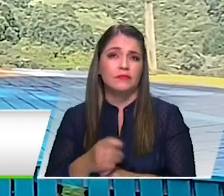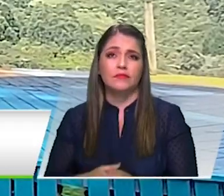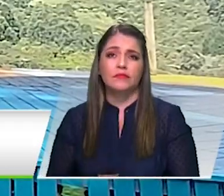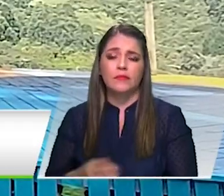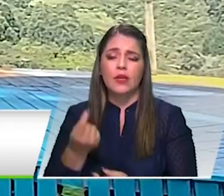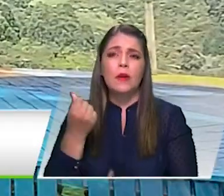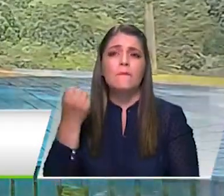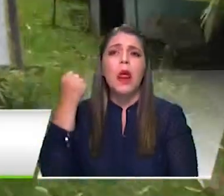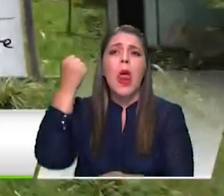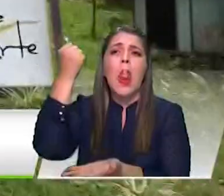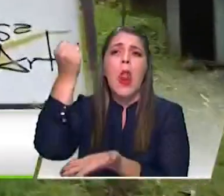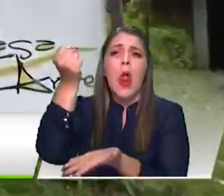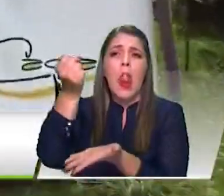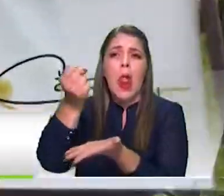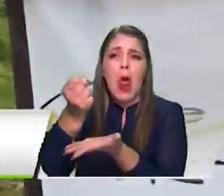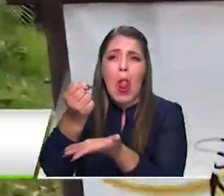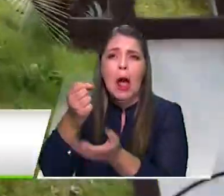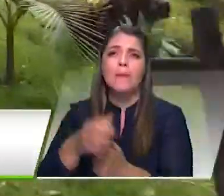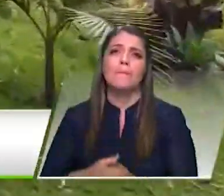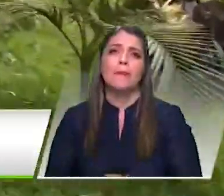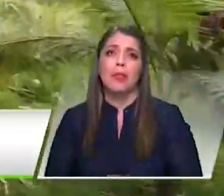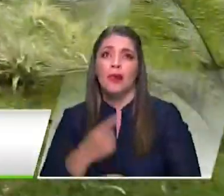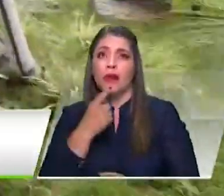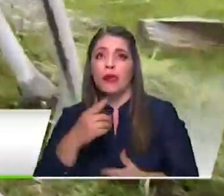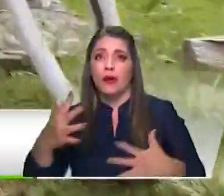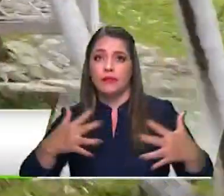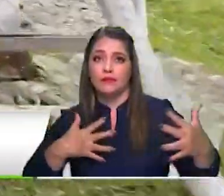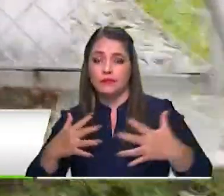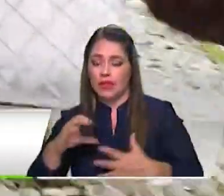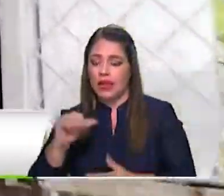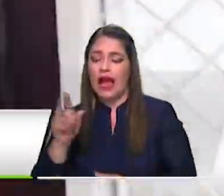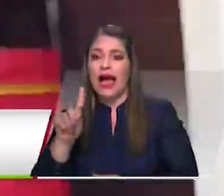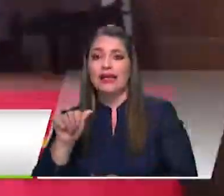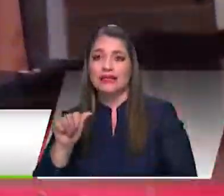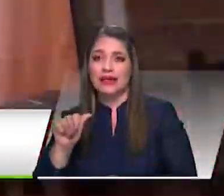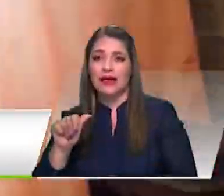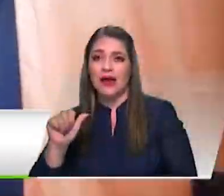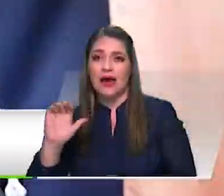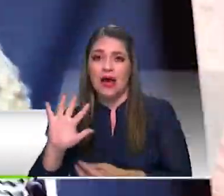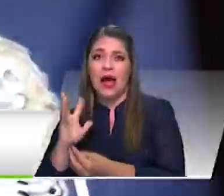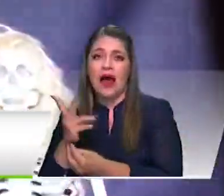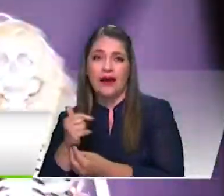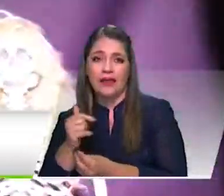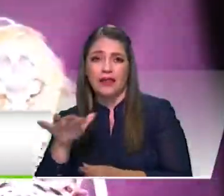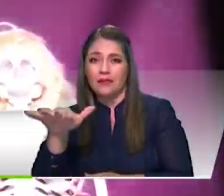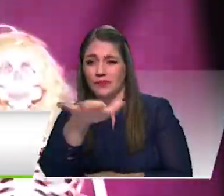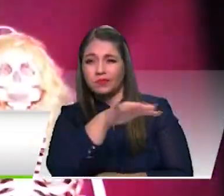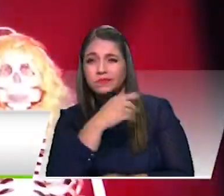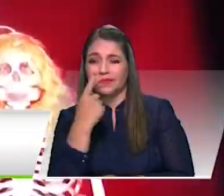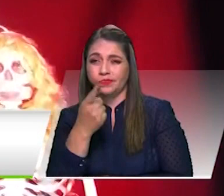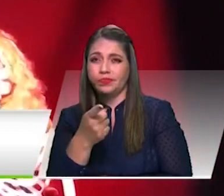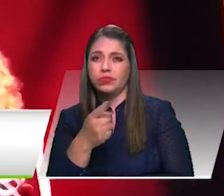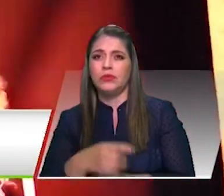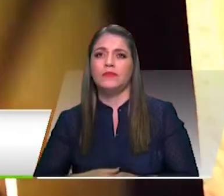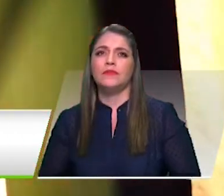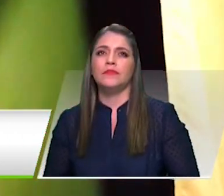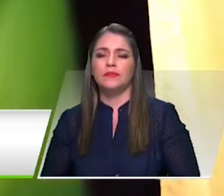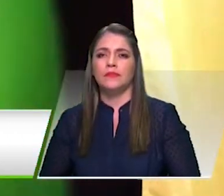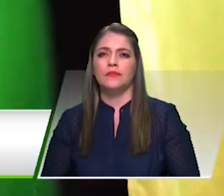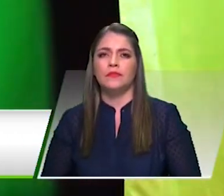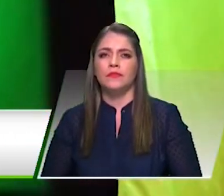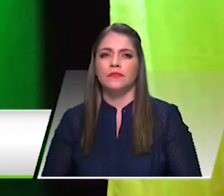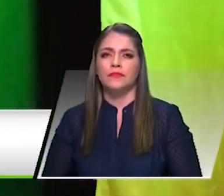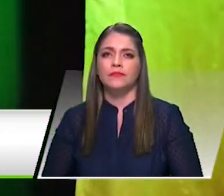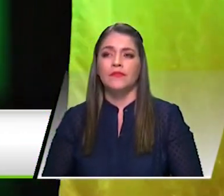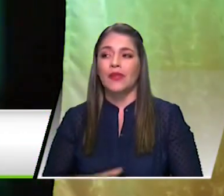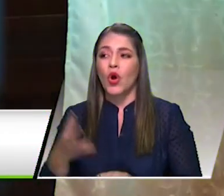son muy restringidos. El Teatro Casa Arte, un espacio construido a manera de ensueño para la vivencia. Las